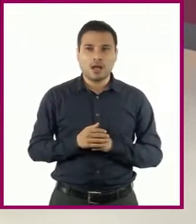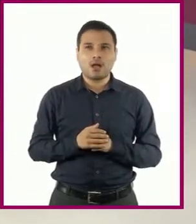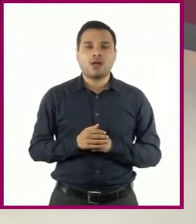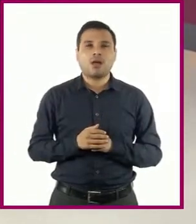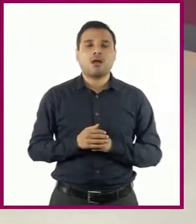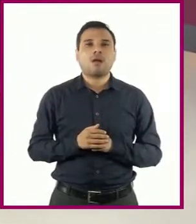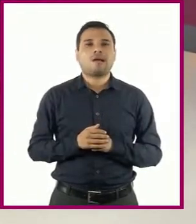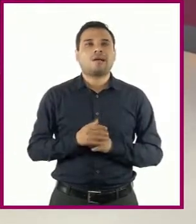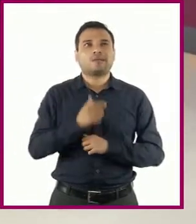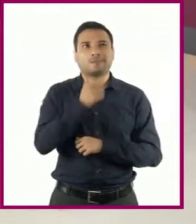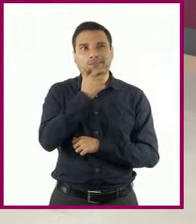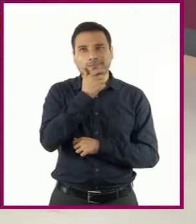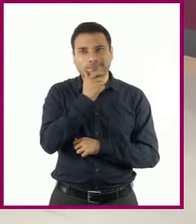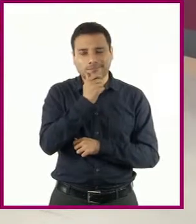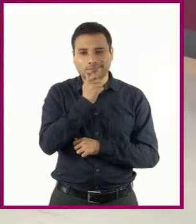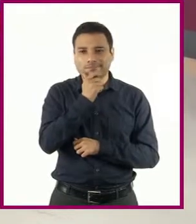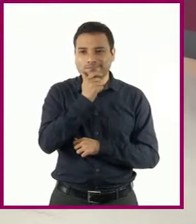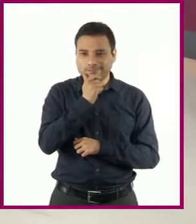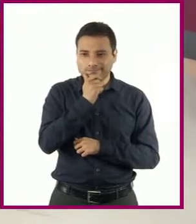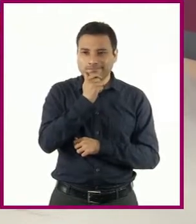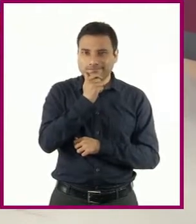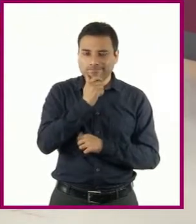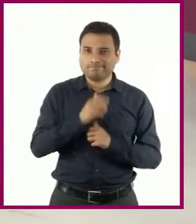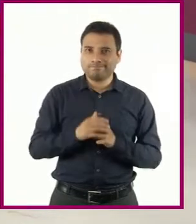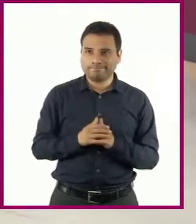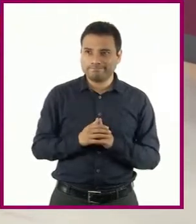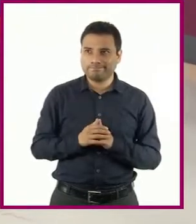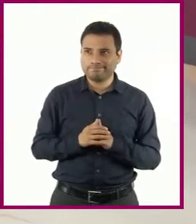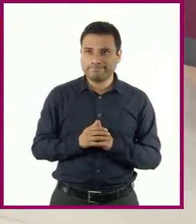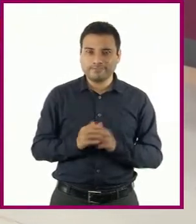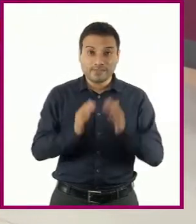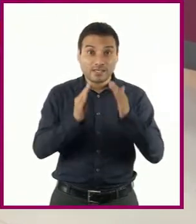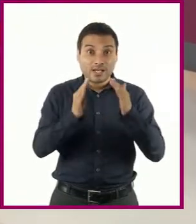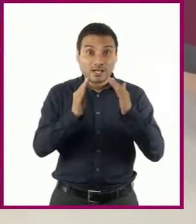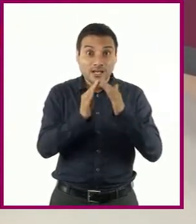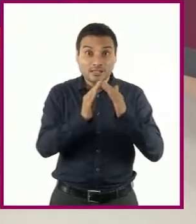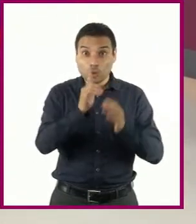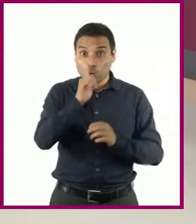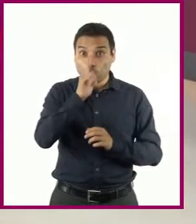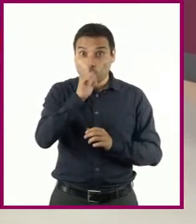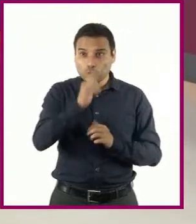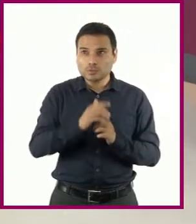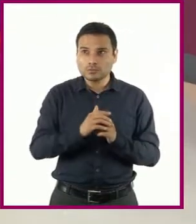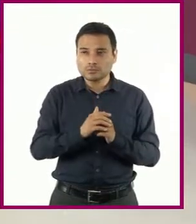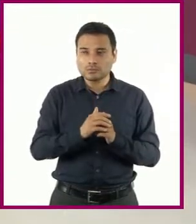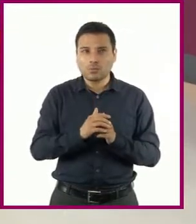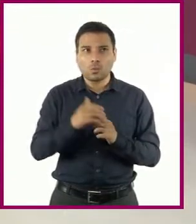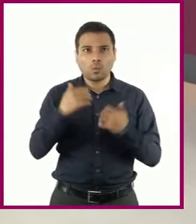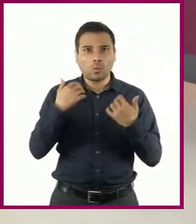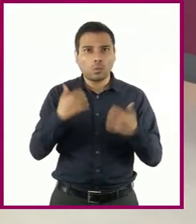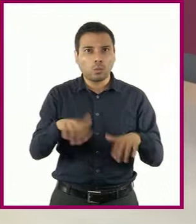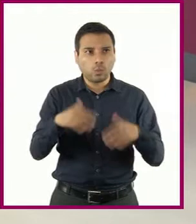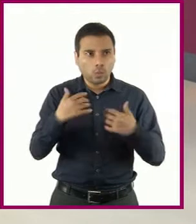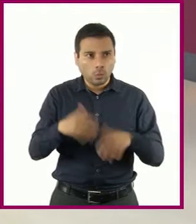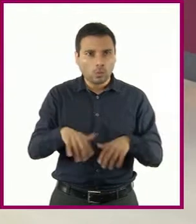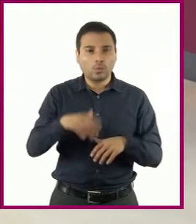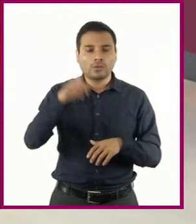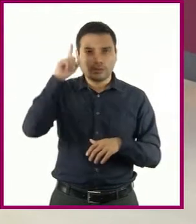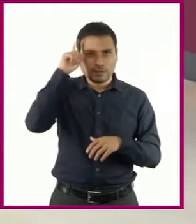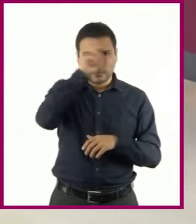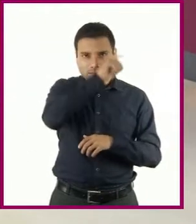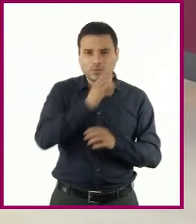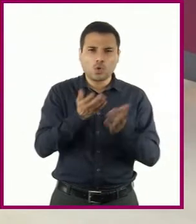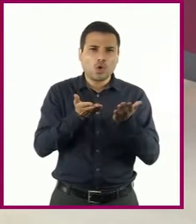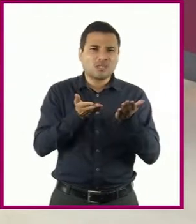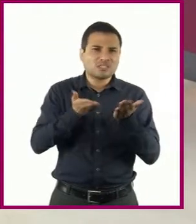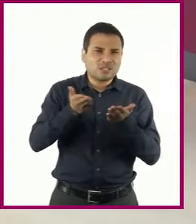pensado en lo complejo que puede ser llevar los servicios hasta nuestros hogares, maestra, pero tengo una duda. ¿Por qué algunos servicios son